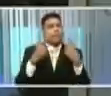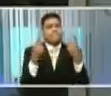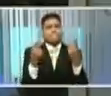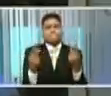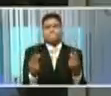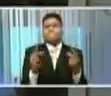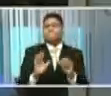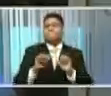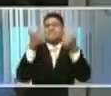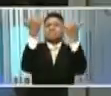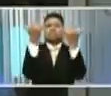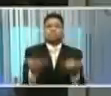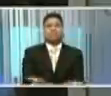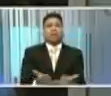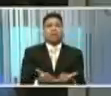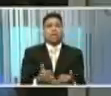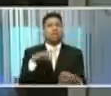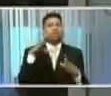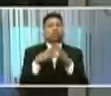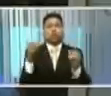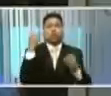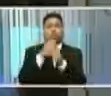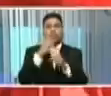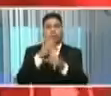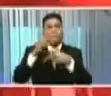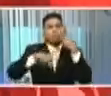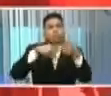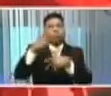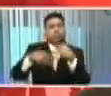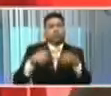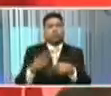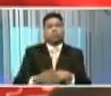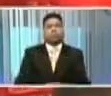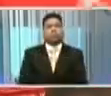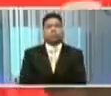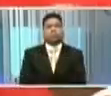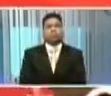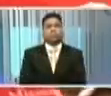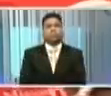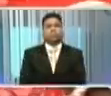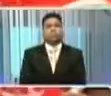las labores de trabajo y producción.